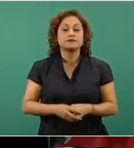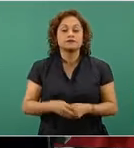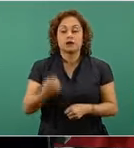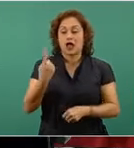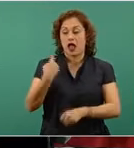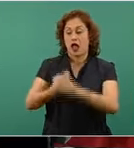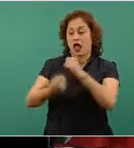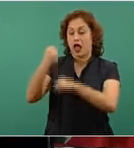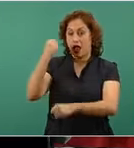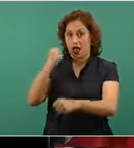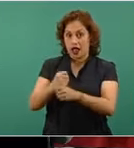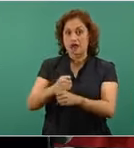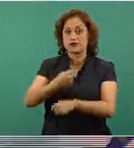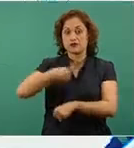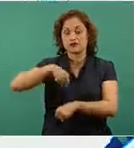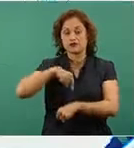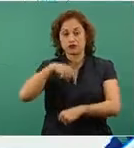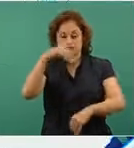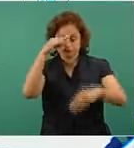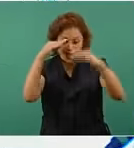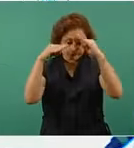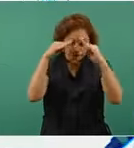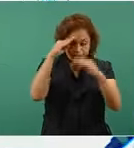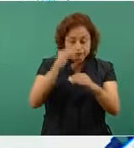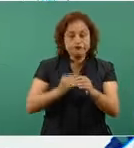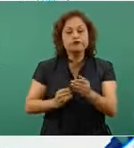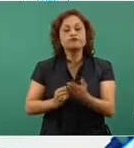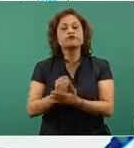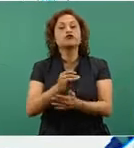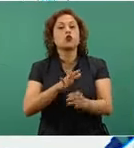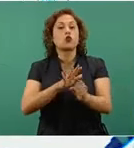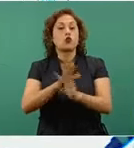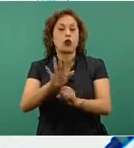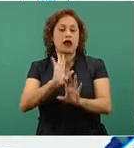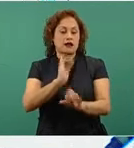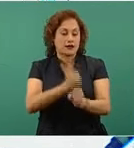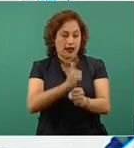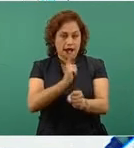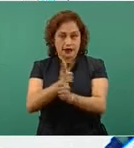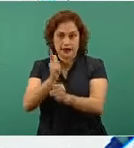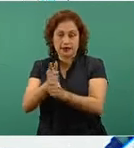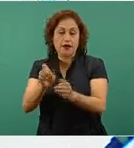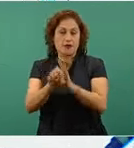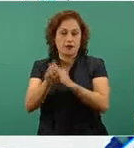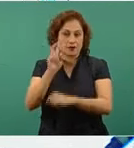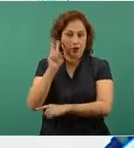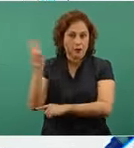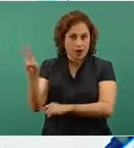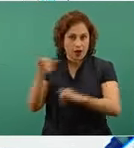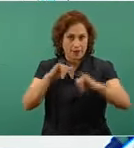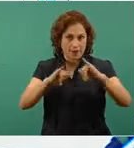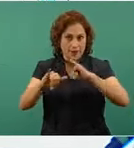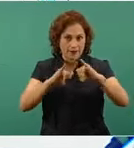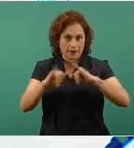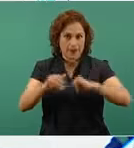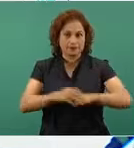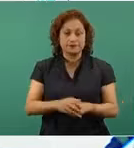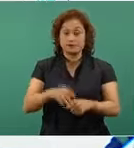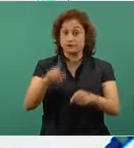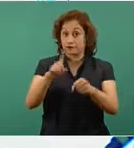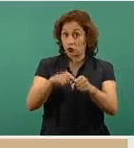pasado, antes de que empezara la epidemia, tener presente que hay zonas dispersas. Vean ustedes aquí, el color